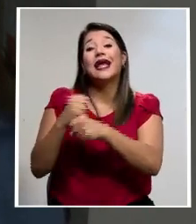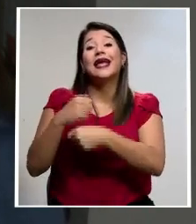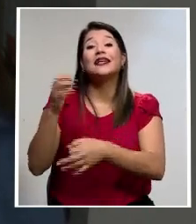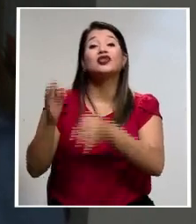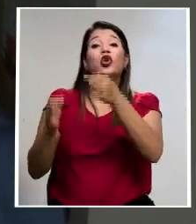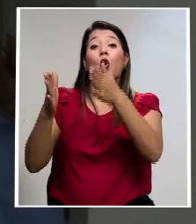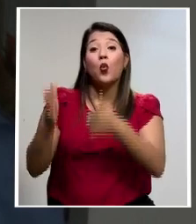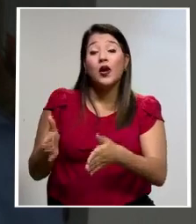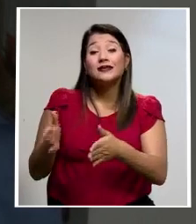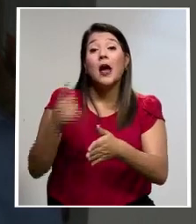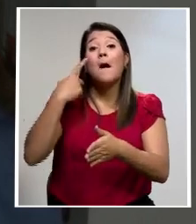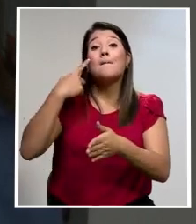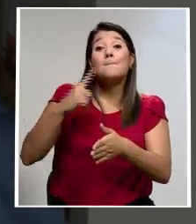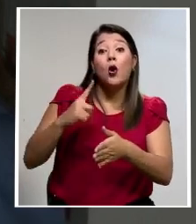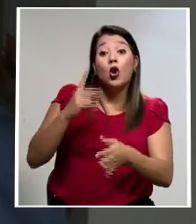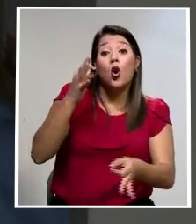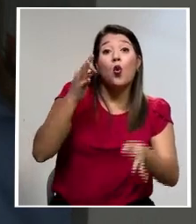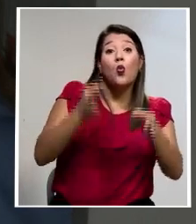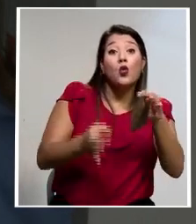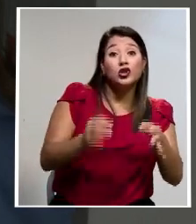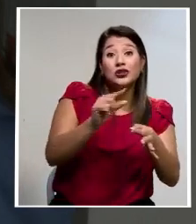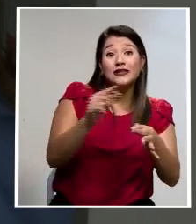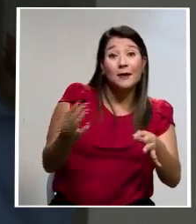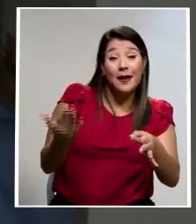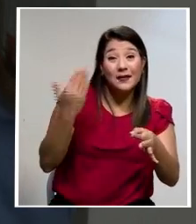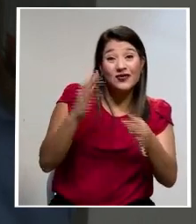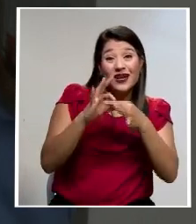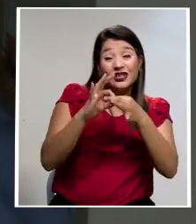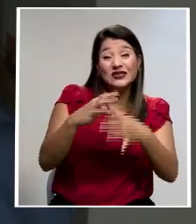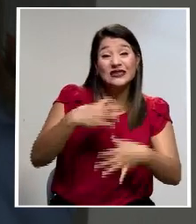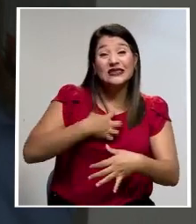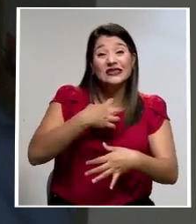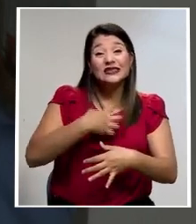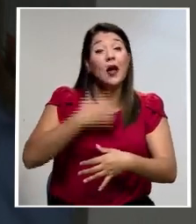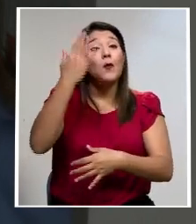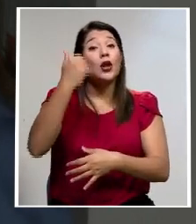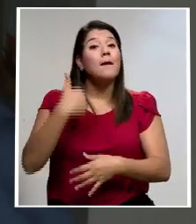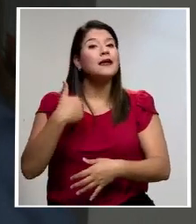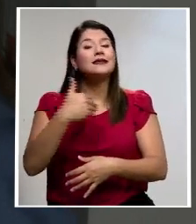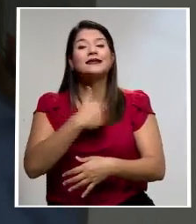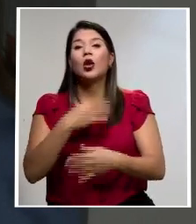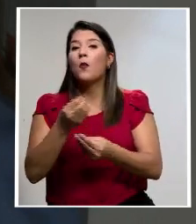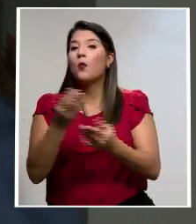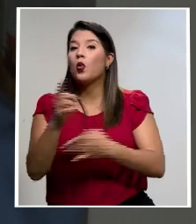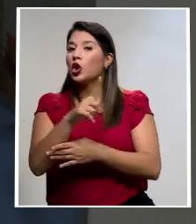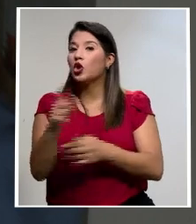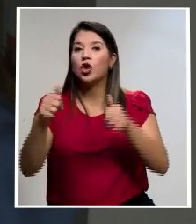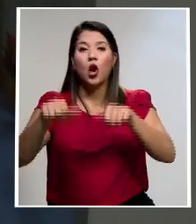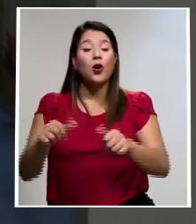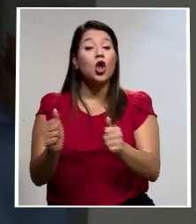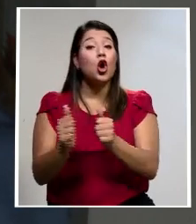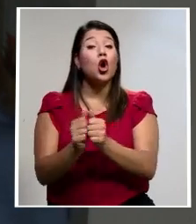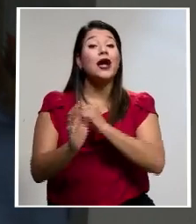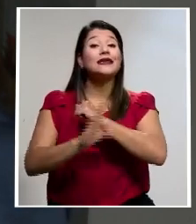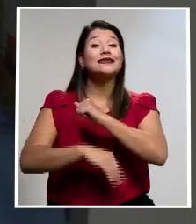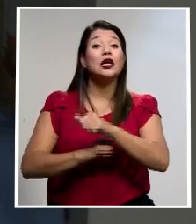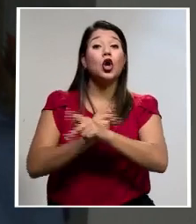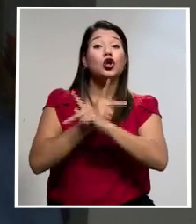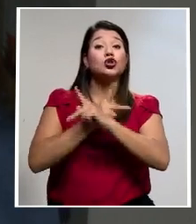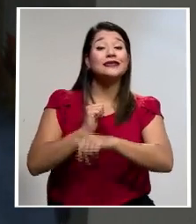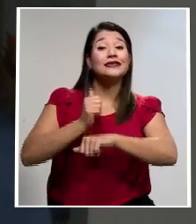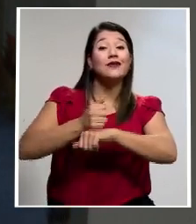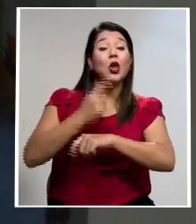por Ministerio Público. Básicamente se resuelve en relación con los defensores acoger una de las